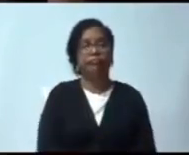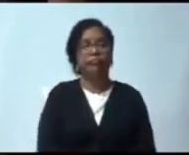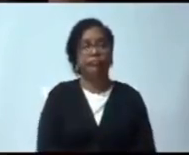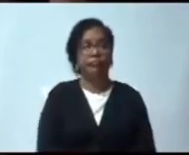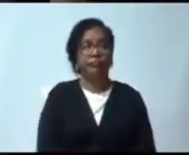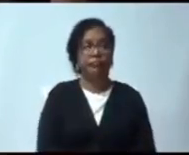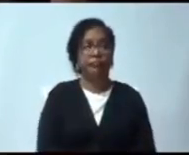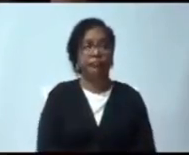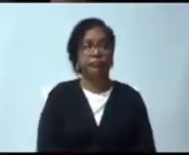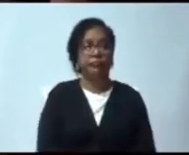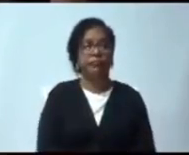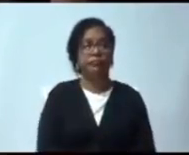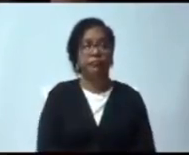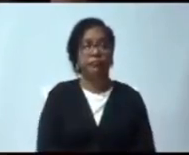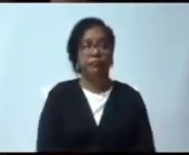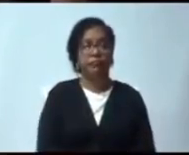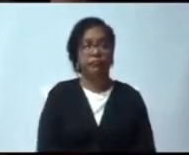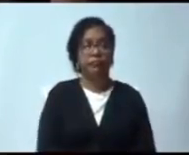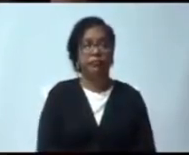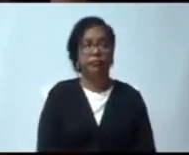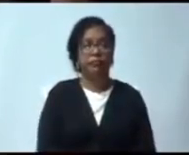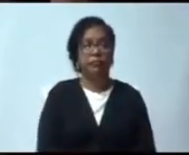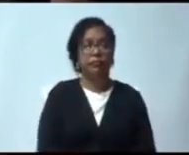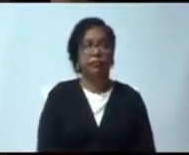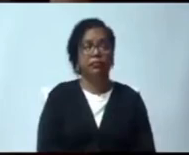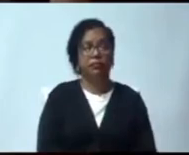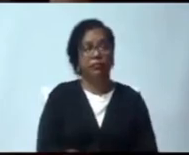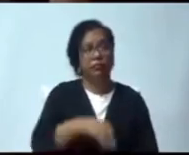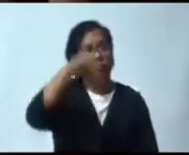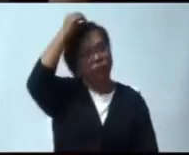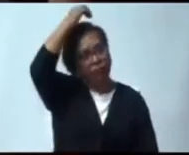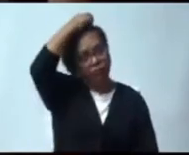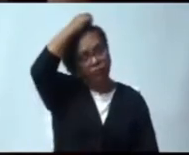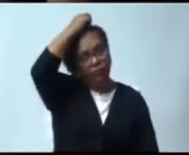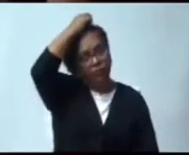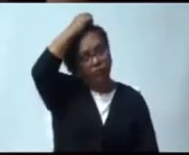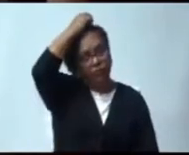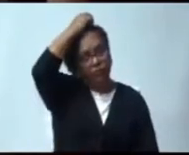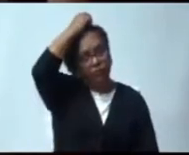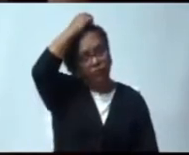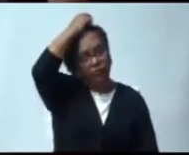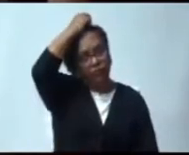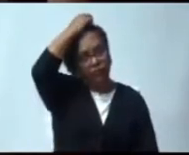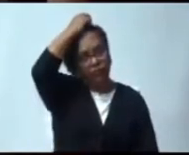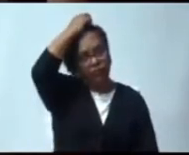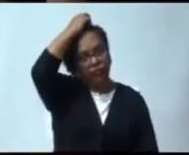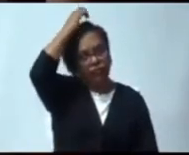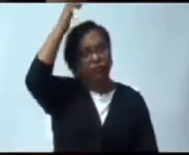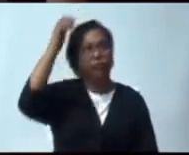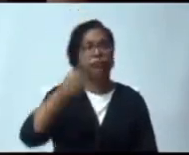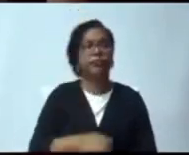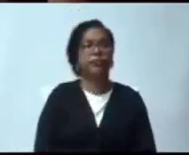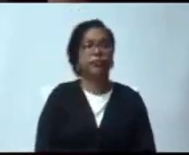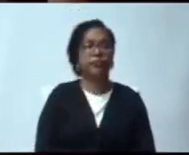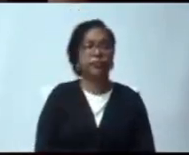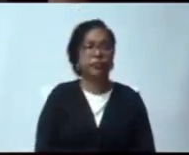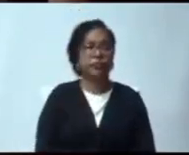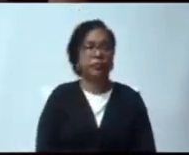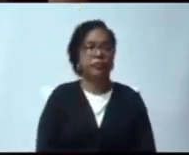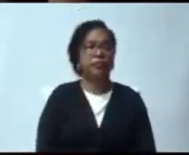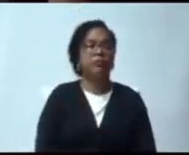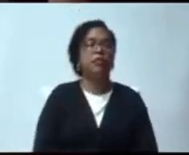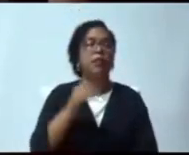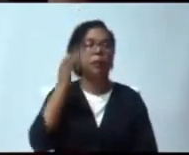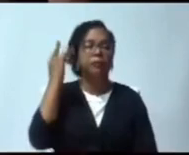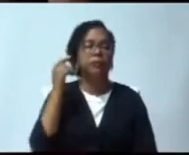Sadowski se incluya también, ¿por qué no? Porque los obreros, los trabajadores,